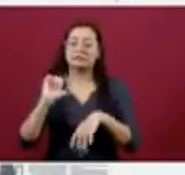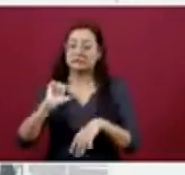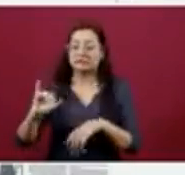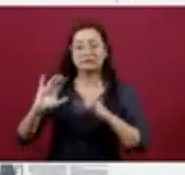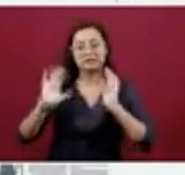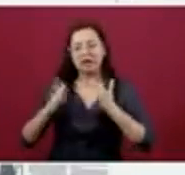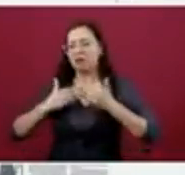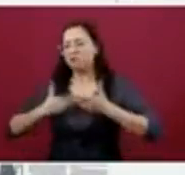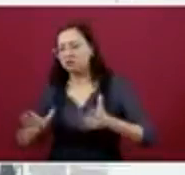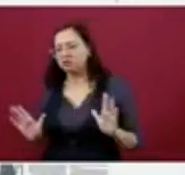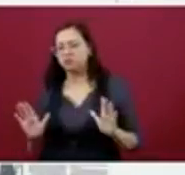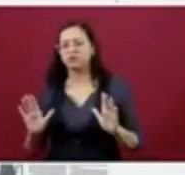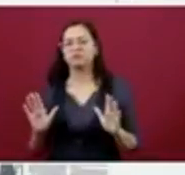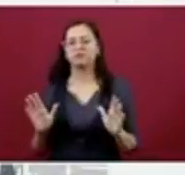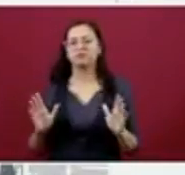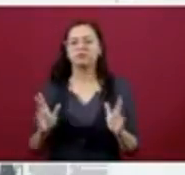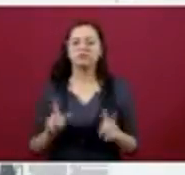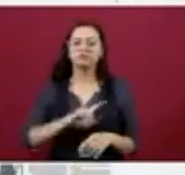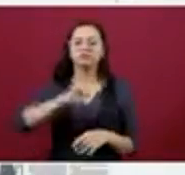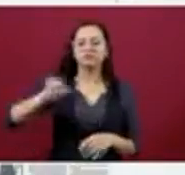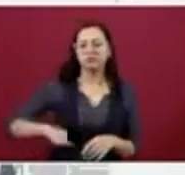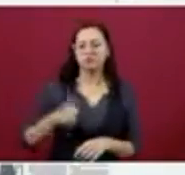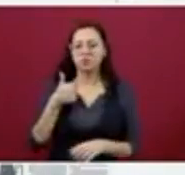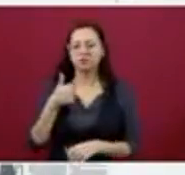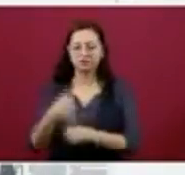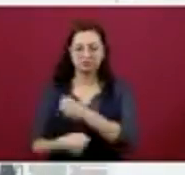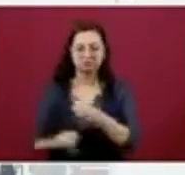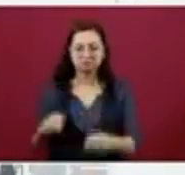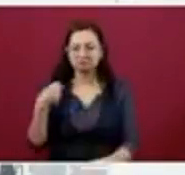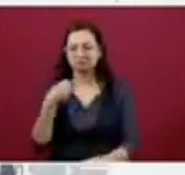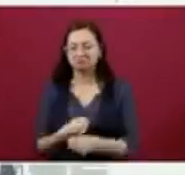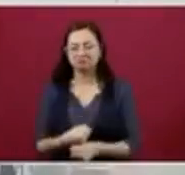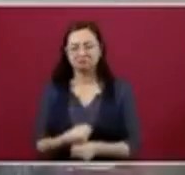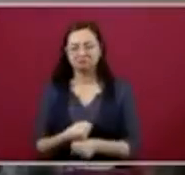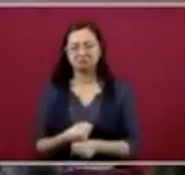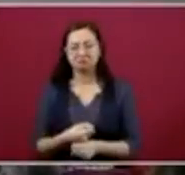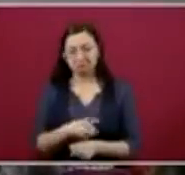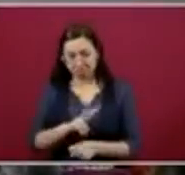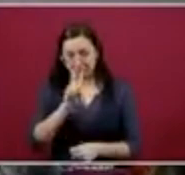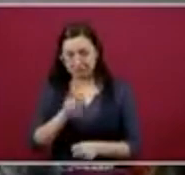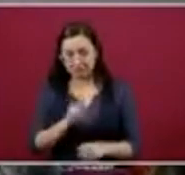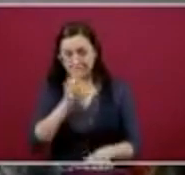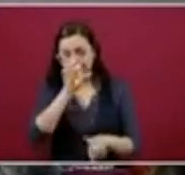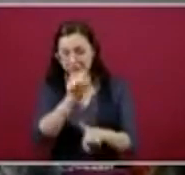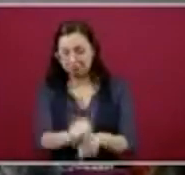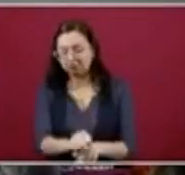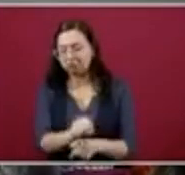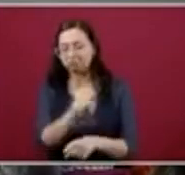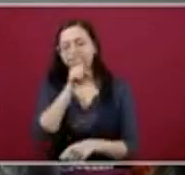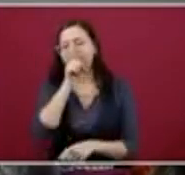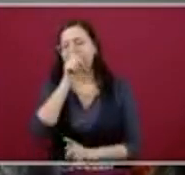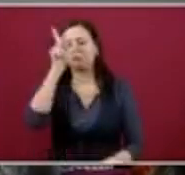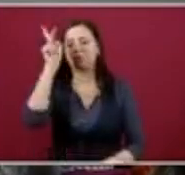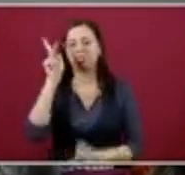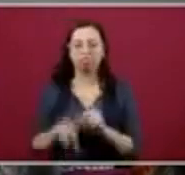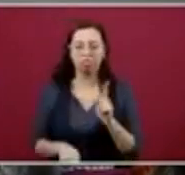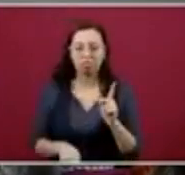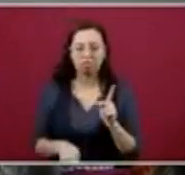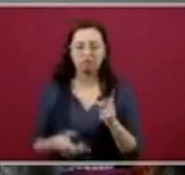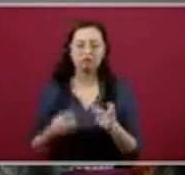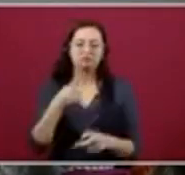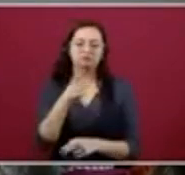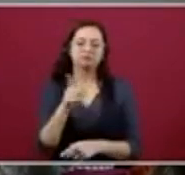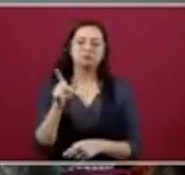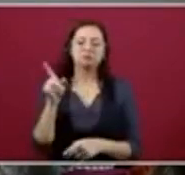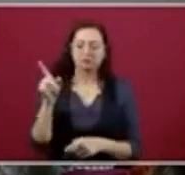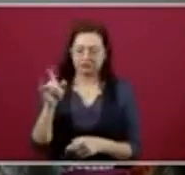hecho, 16 años después, no terminó jamás de concretarse, toda vez que estaba en el archivo,